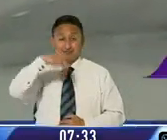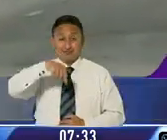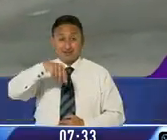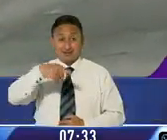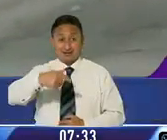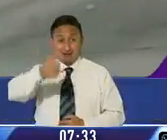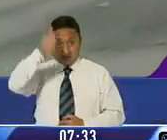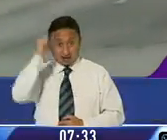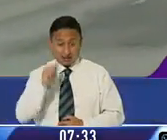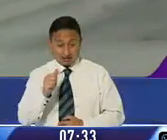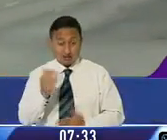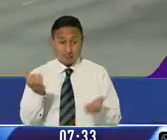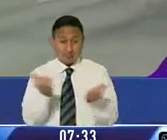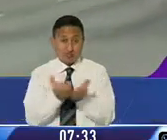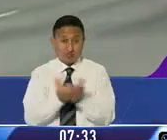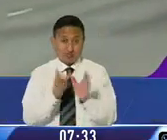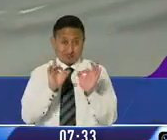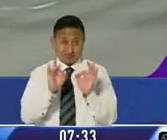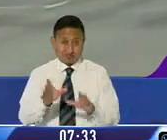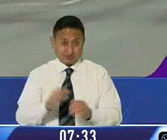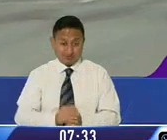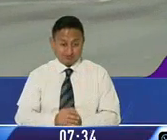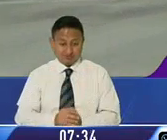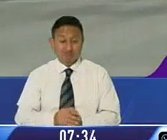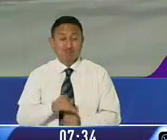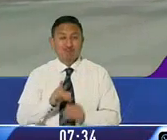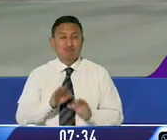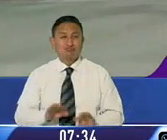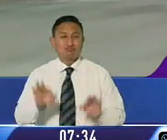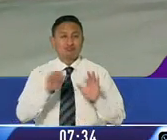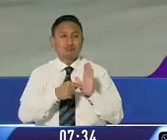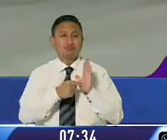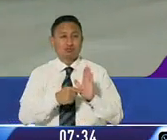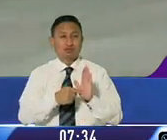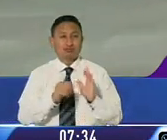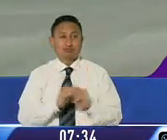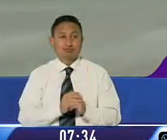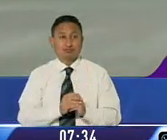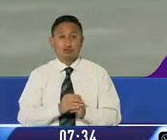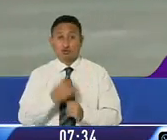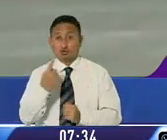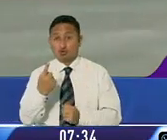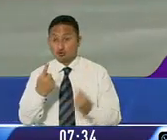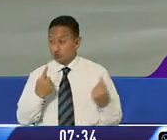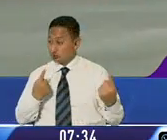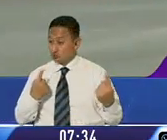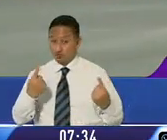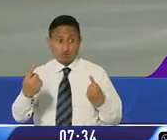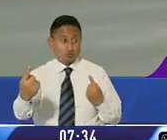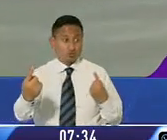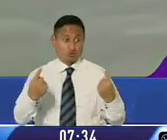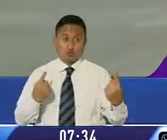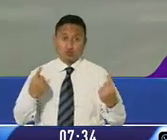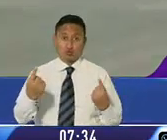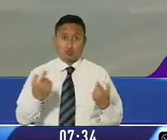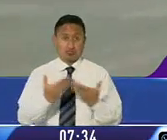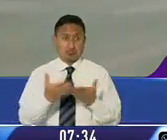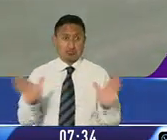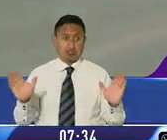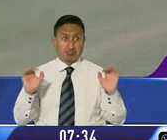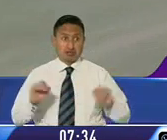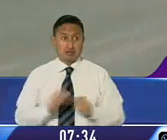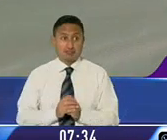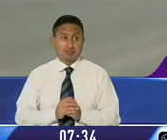escombros aquí en la calzada. Es importante señalar que a esta hora los dos sentidos de circulación están totalmente habilitados